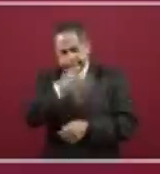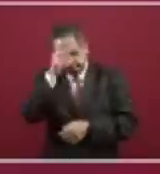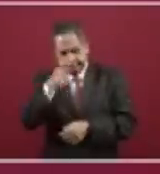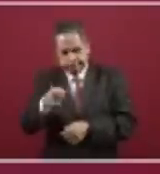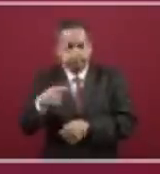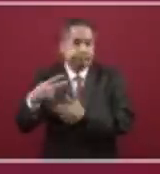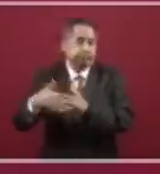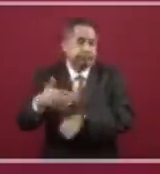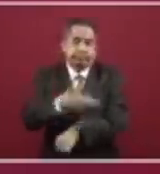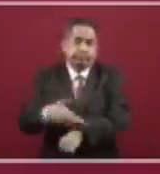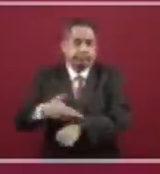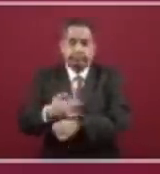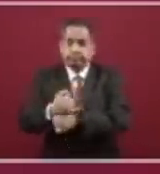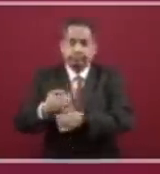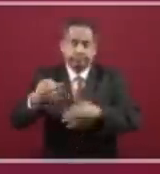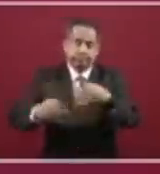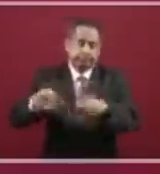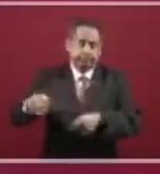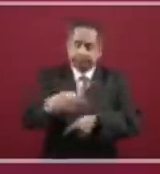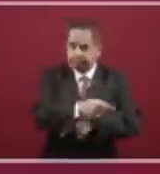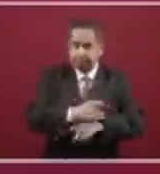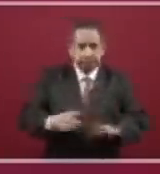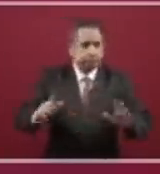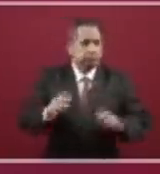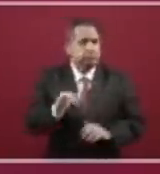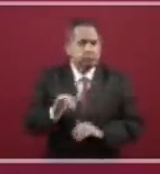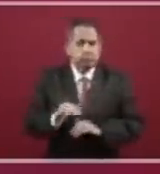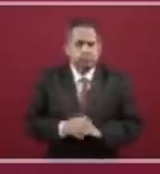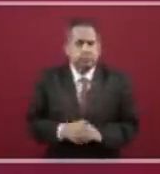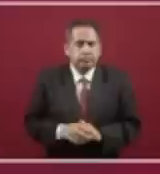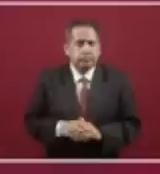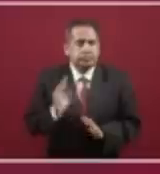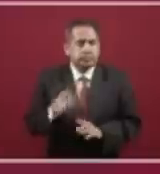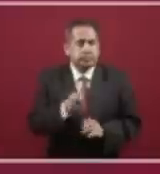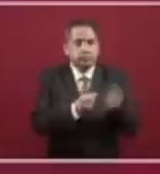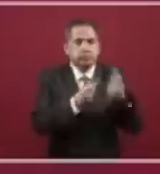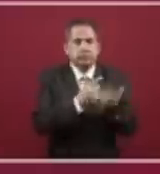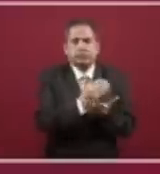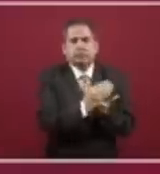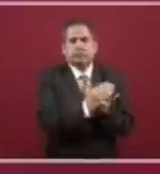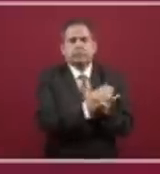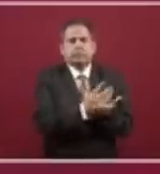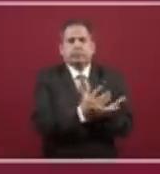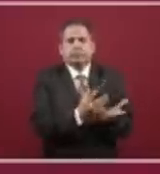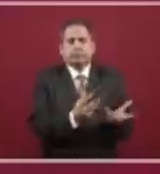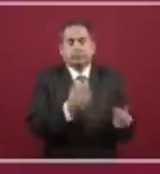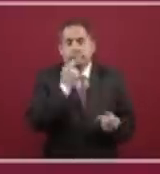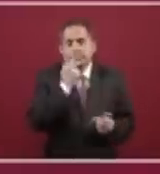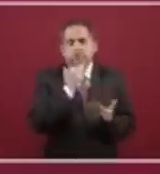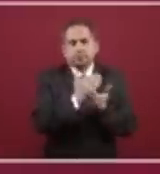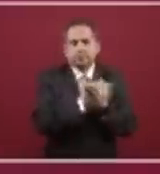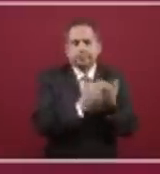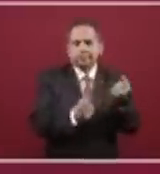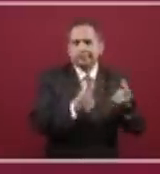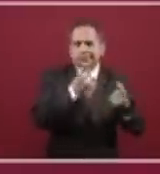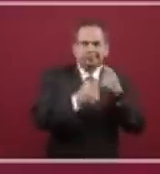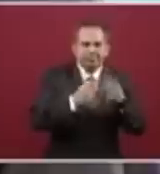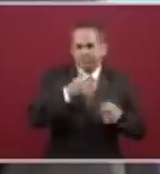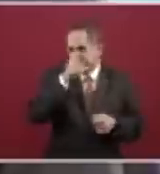en las instancias judiciales esto sí ha disuadido cuando menos a este grupo de gentes que